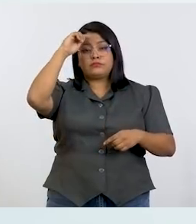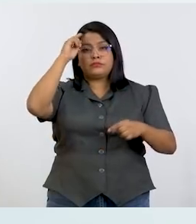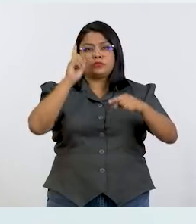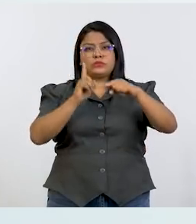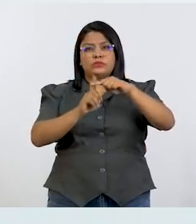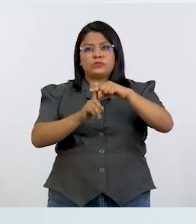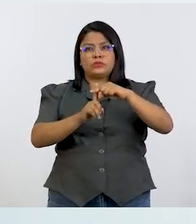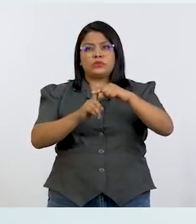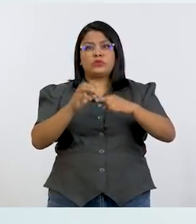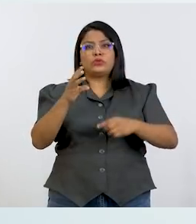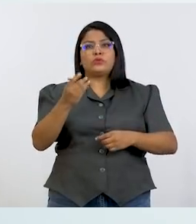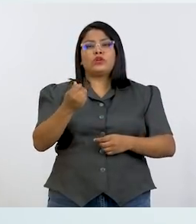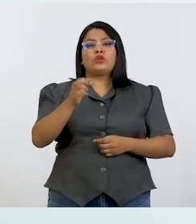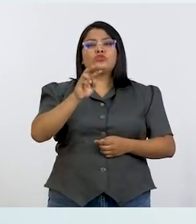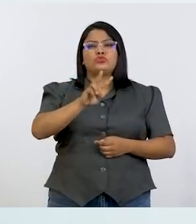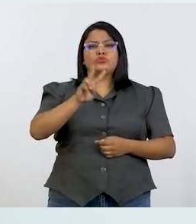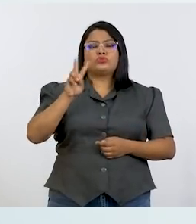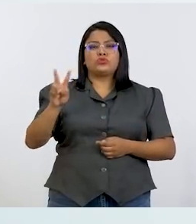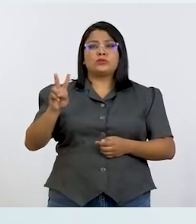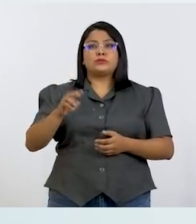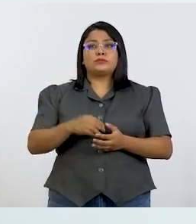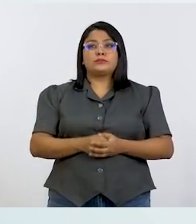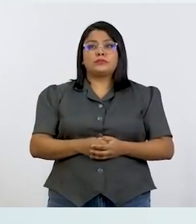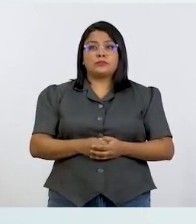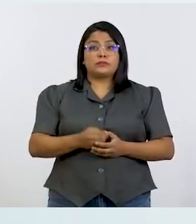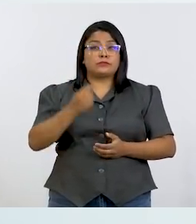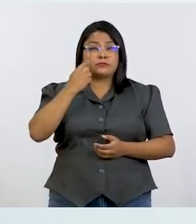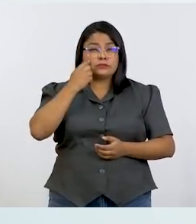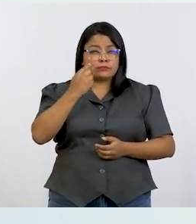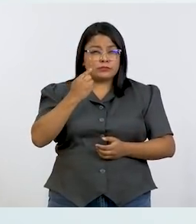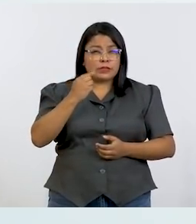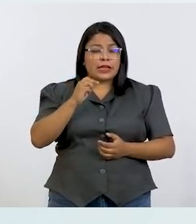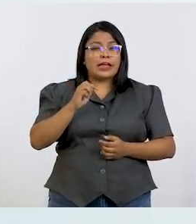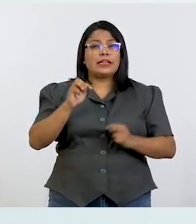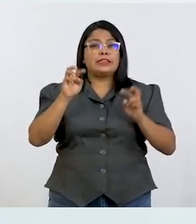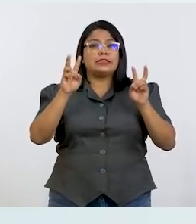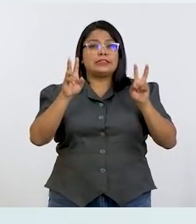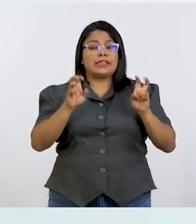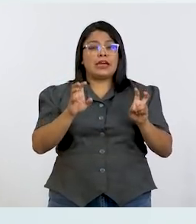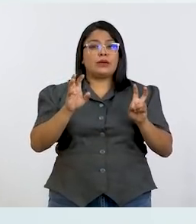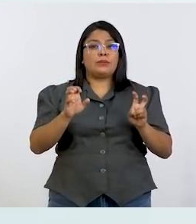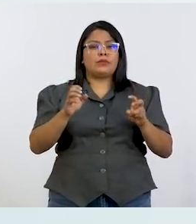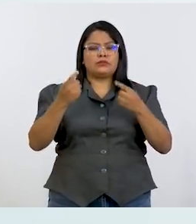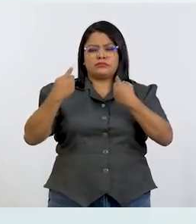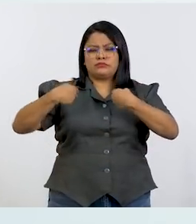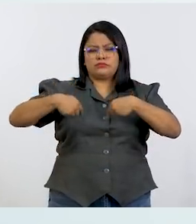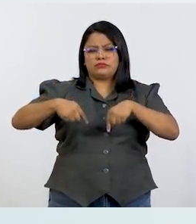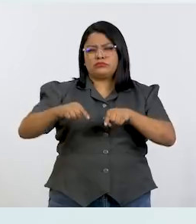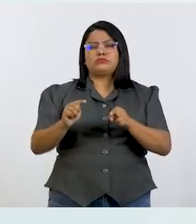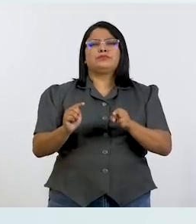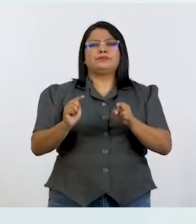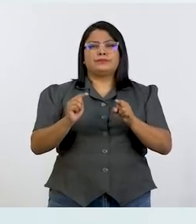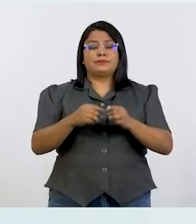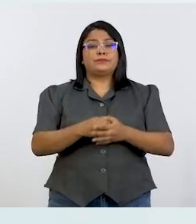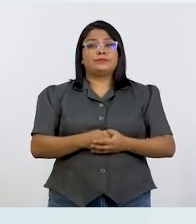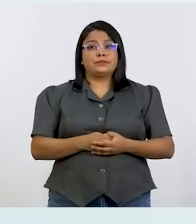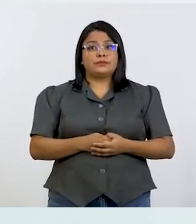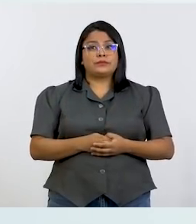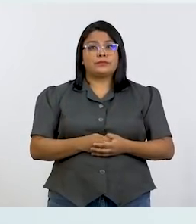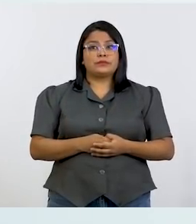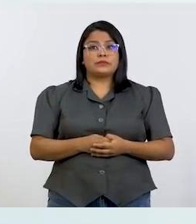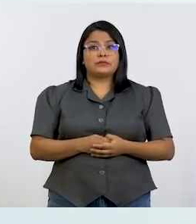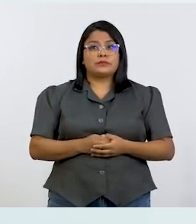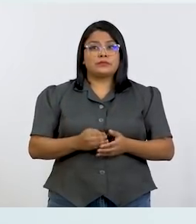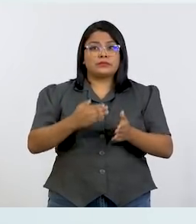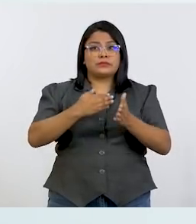Posteriormente, en la unidad 7 se trabajan con sumas con números de 2 cifras. Si observas más de cerca este tema, también tiene